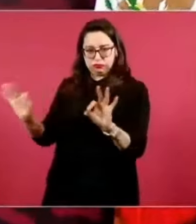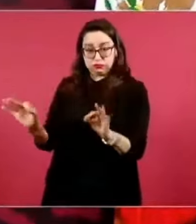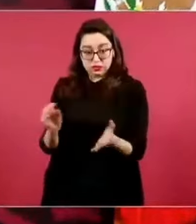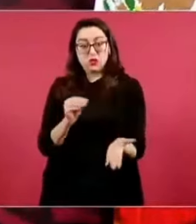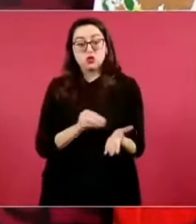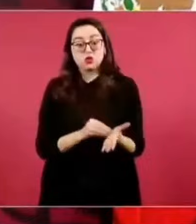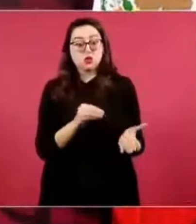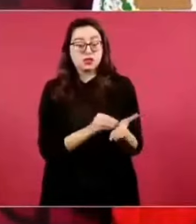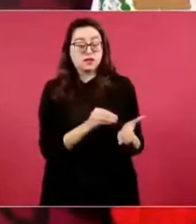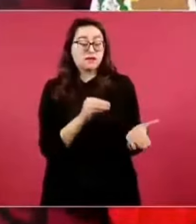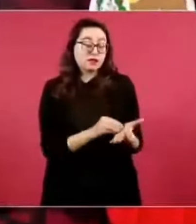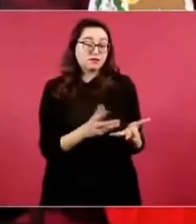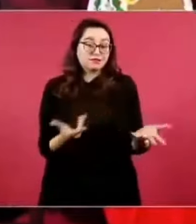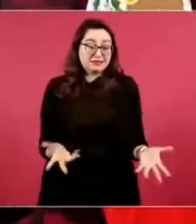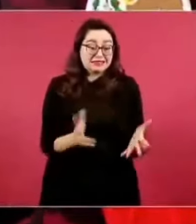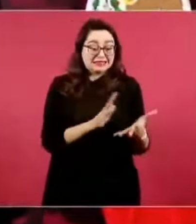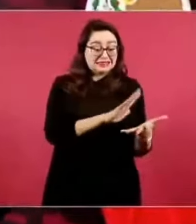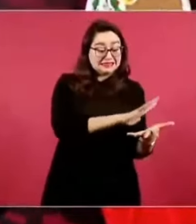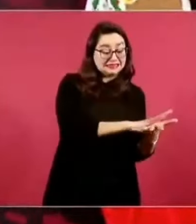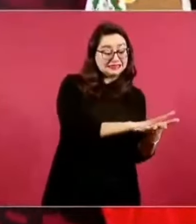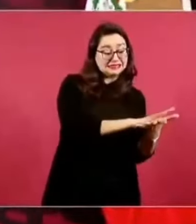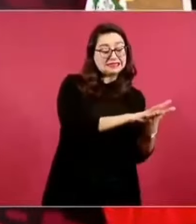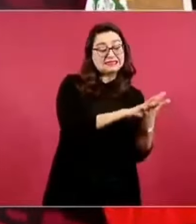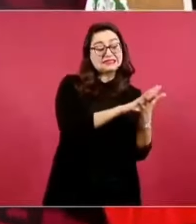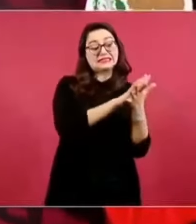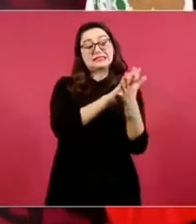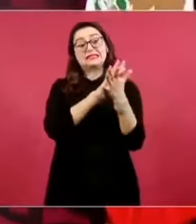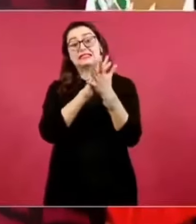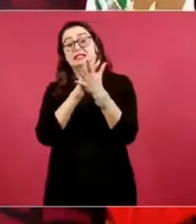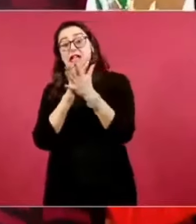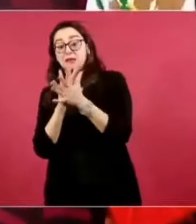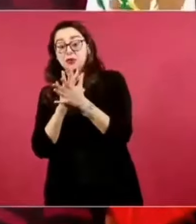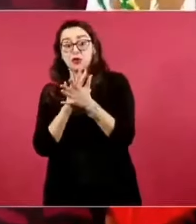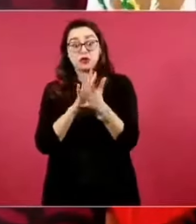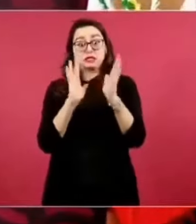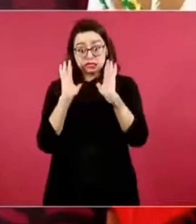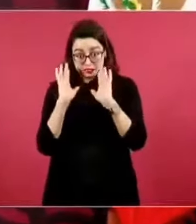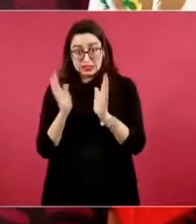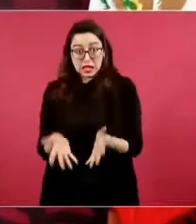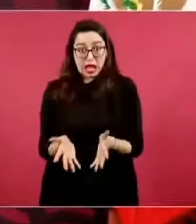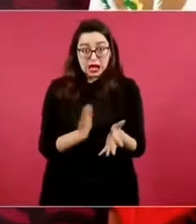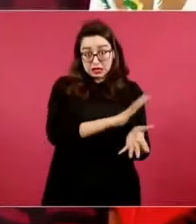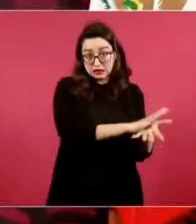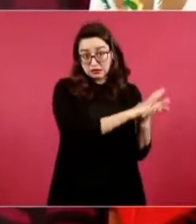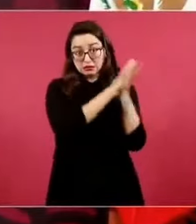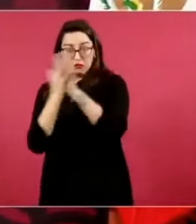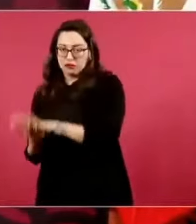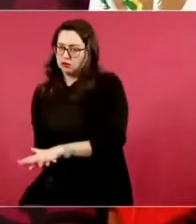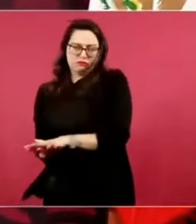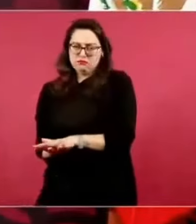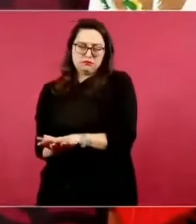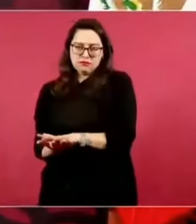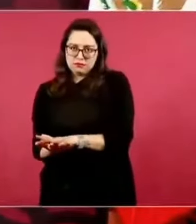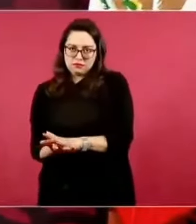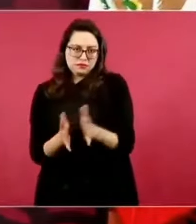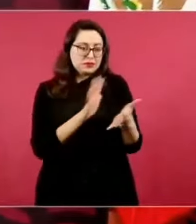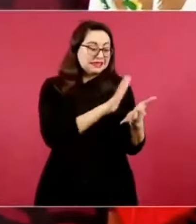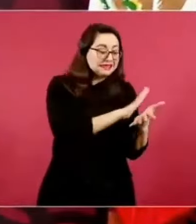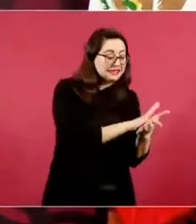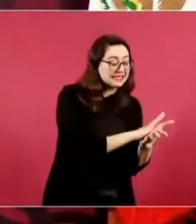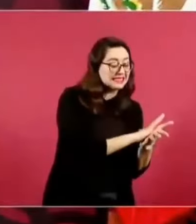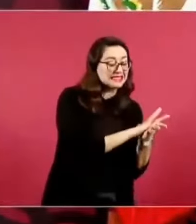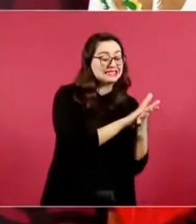estamos en una transición lo nuevo No termina de de nacer y lo viejo